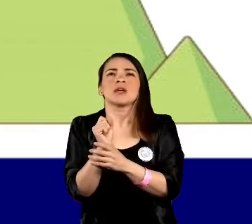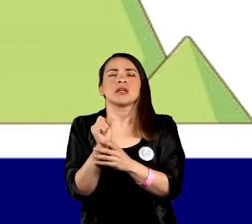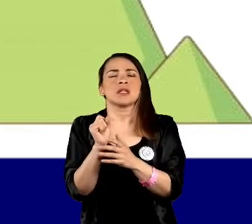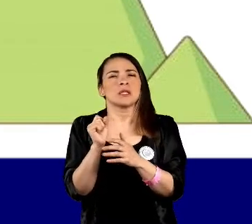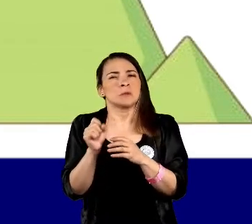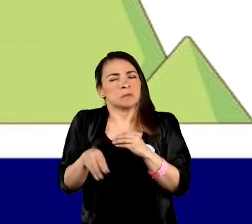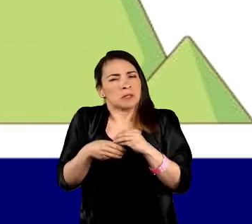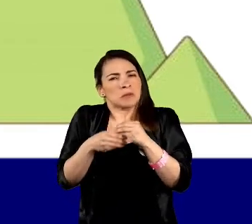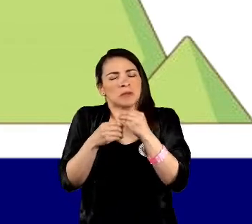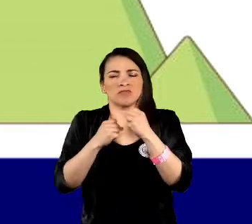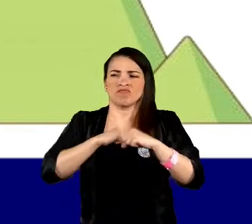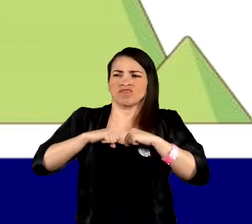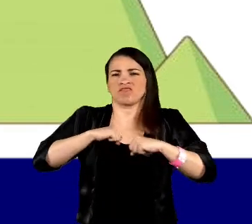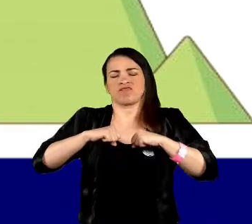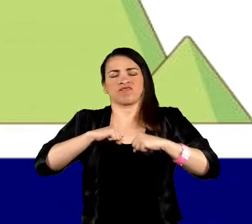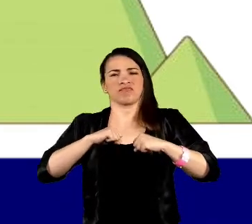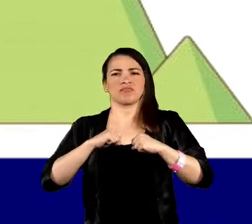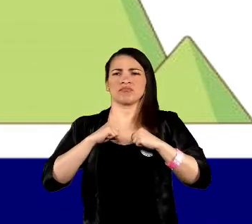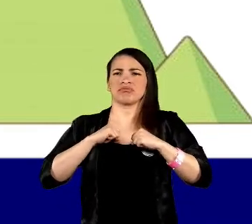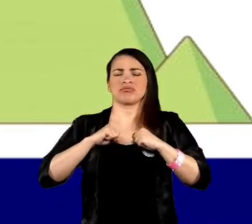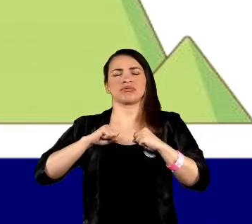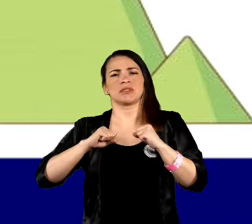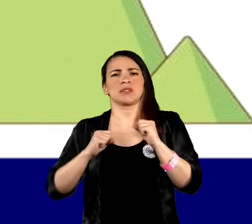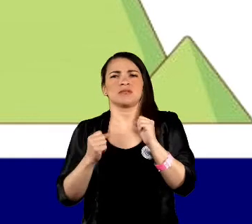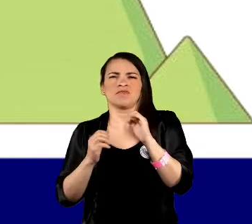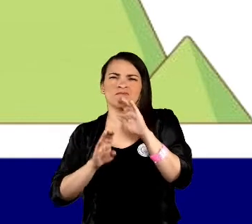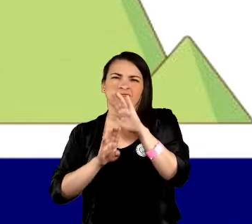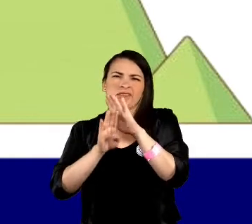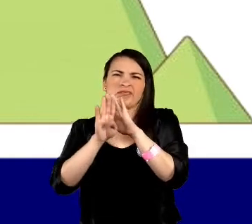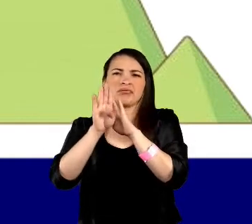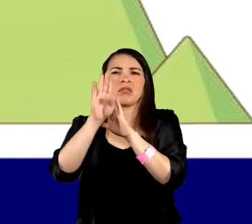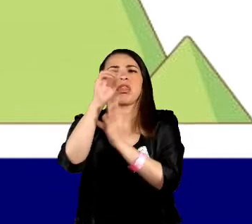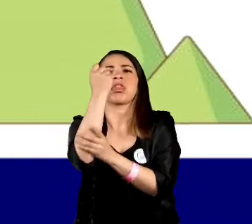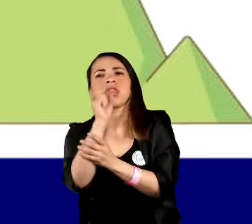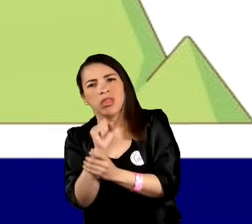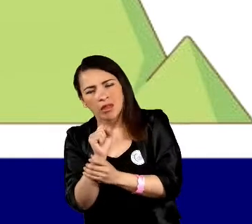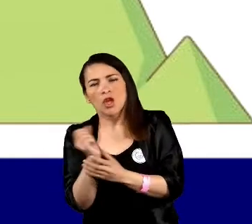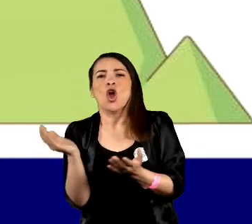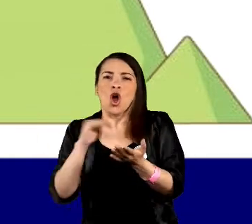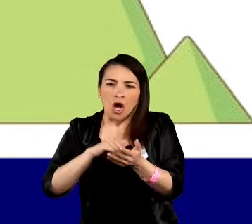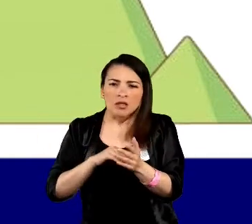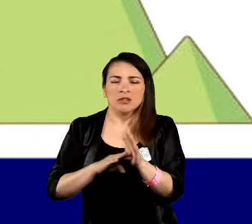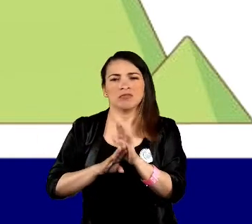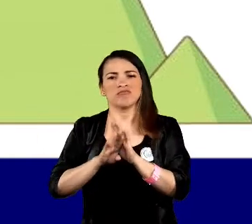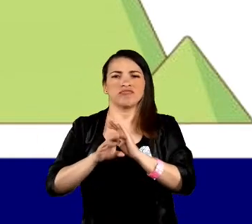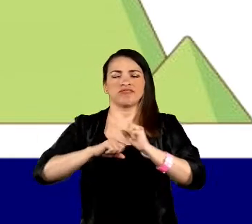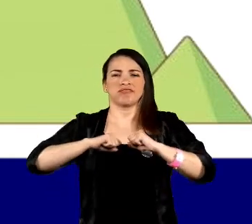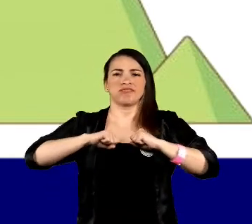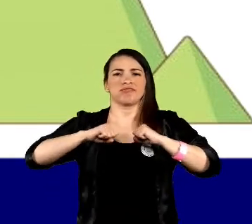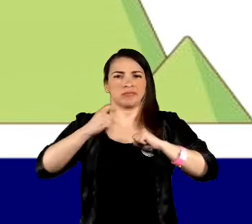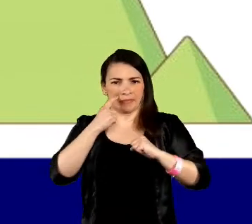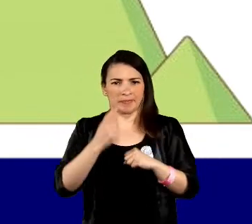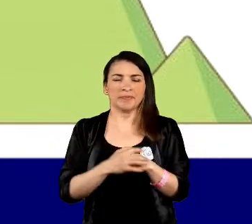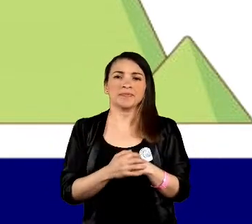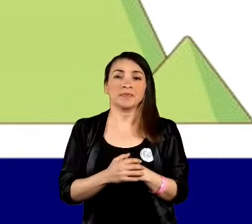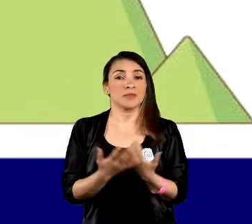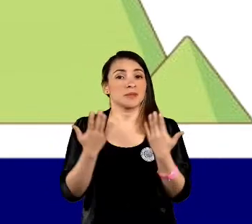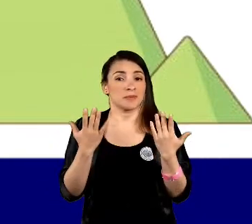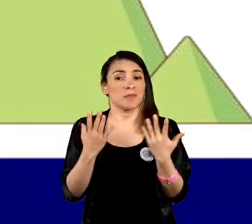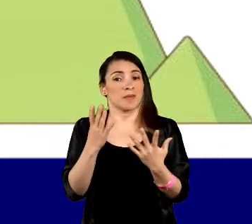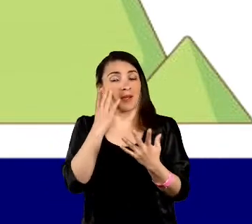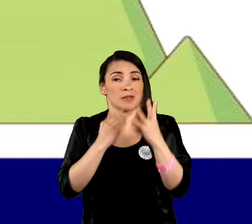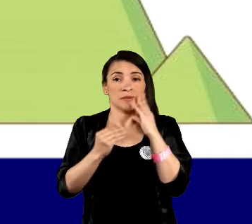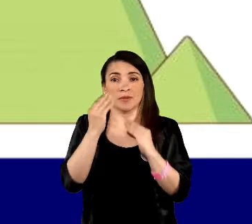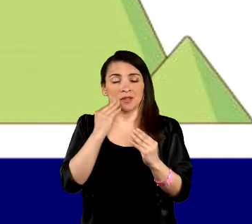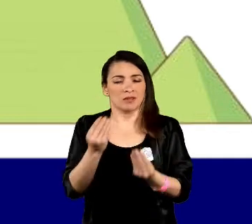crecer Pero qué creen que es lo que hace que en ese Valle vuelvas a crecer más allá de la experiencia que hablamos